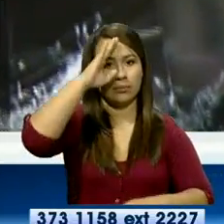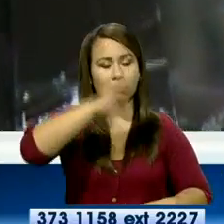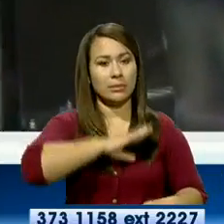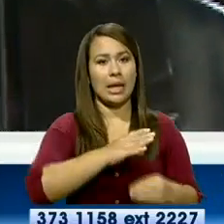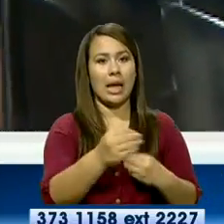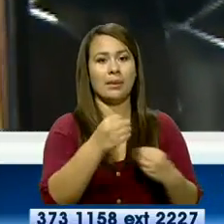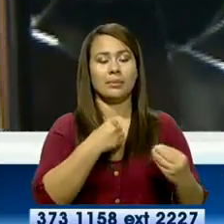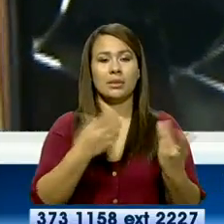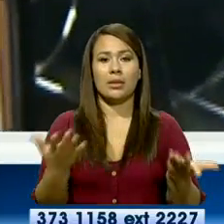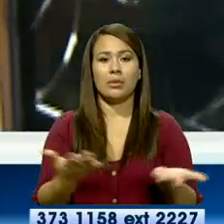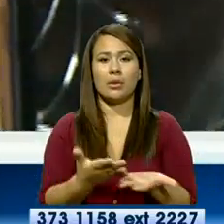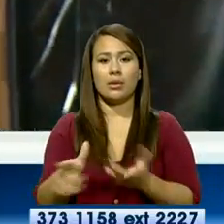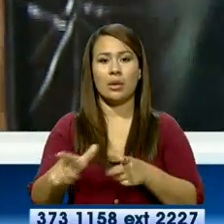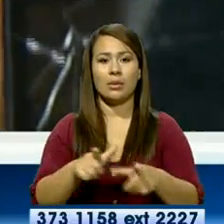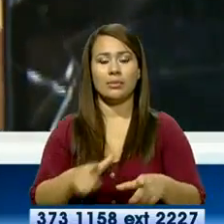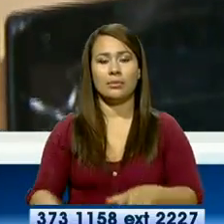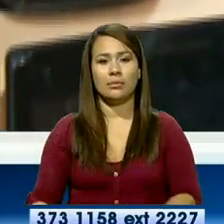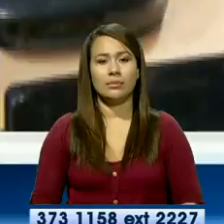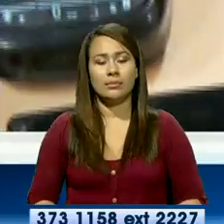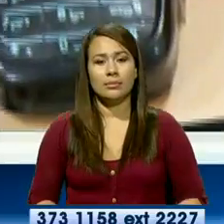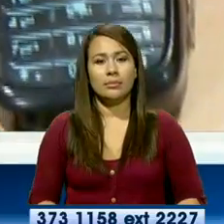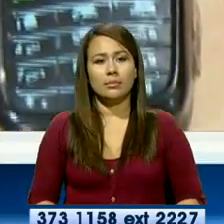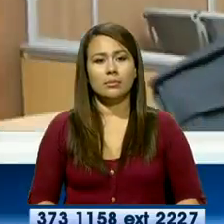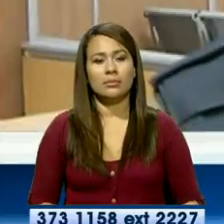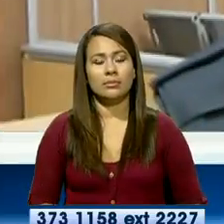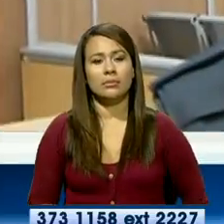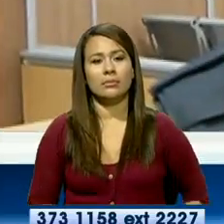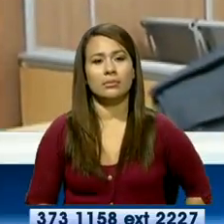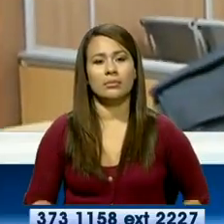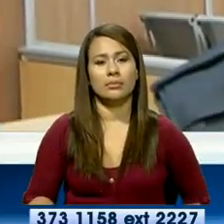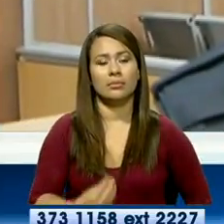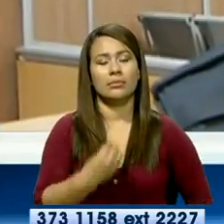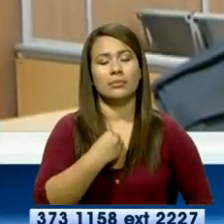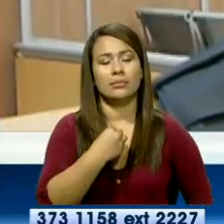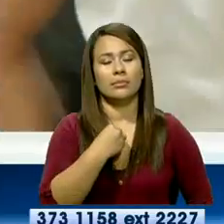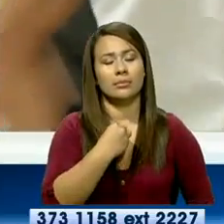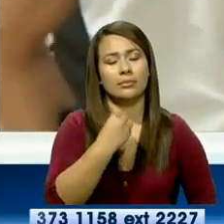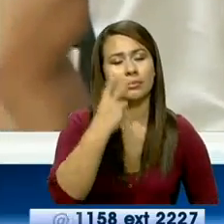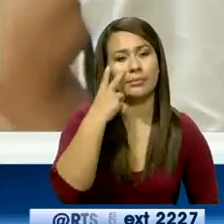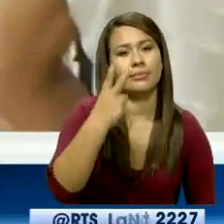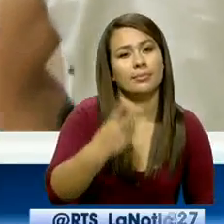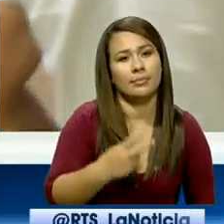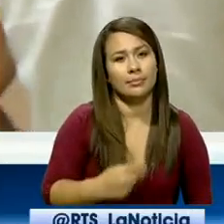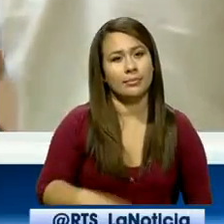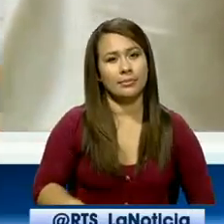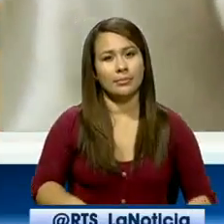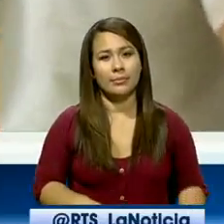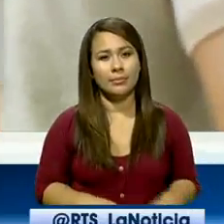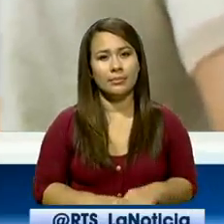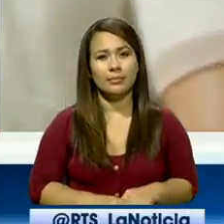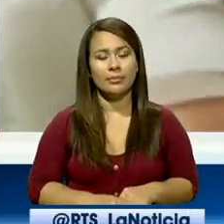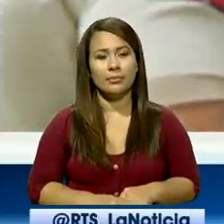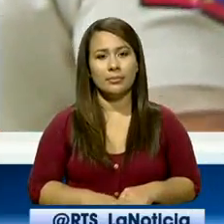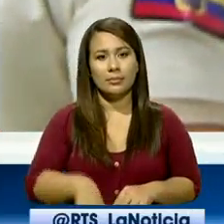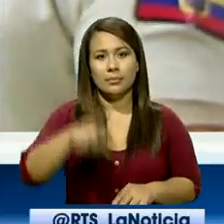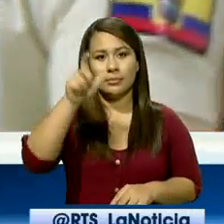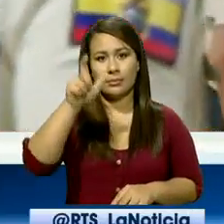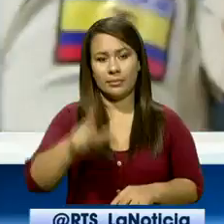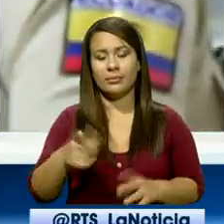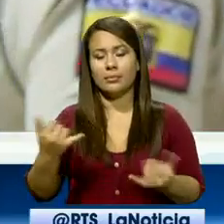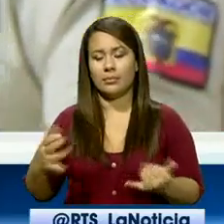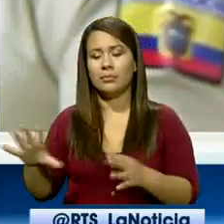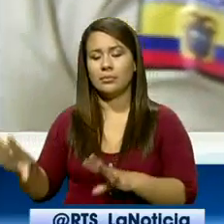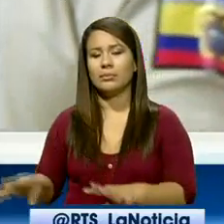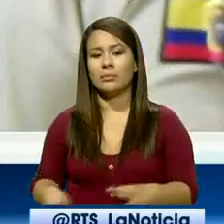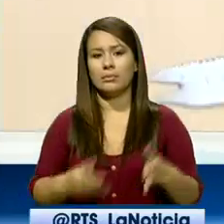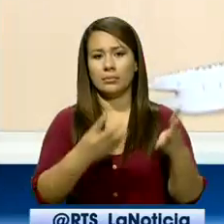se encontraban propinándole algunos golpes al hoy detenido. El sujeto fue puesto en manos